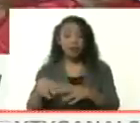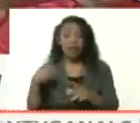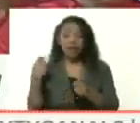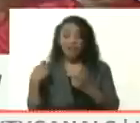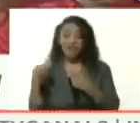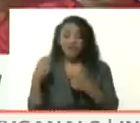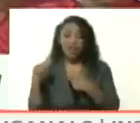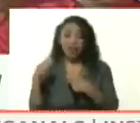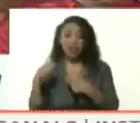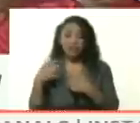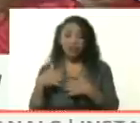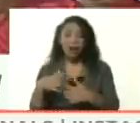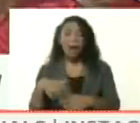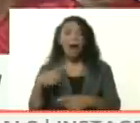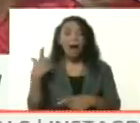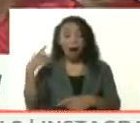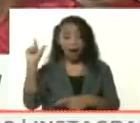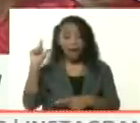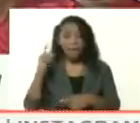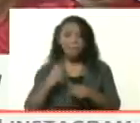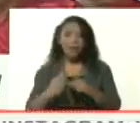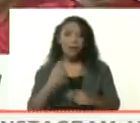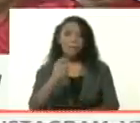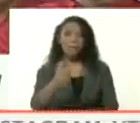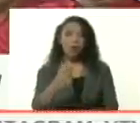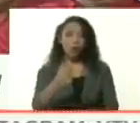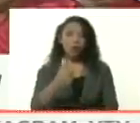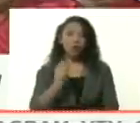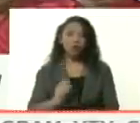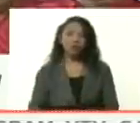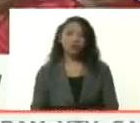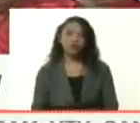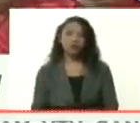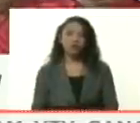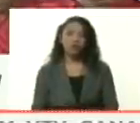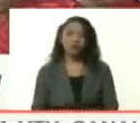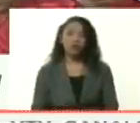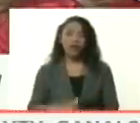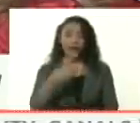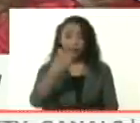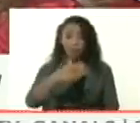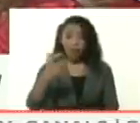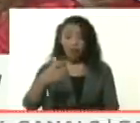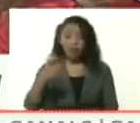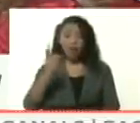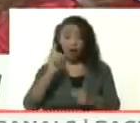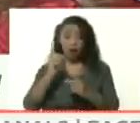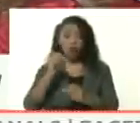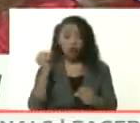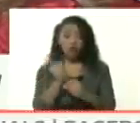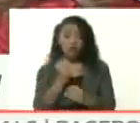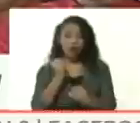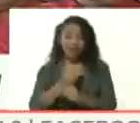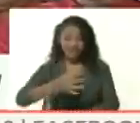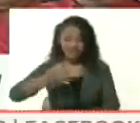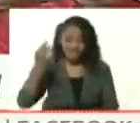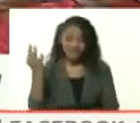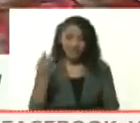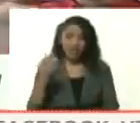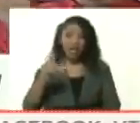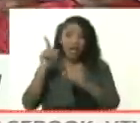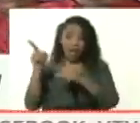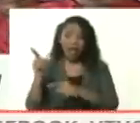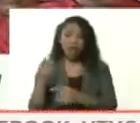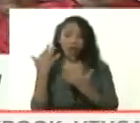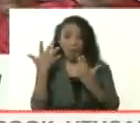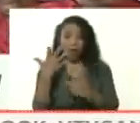habrá, pero son pocos, son pocos. Hay gente que trabaja en verdad, y a eso le tendemos la